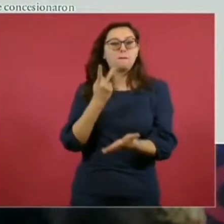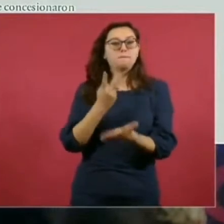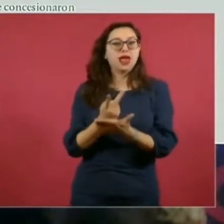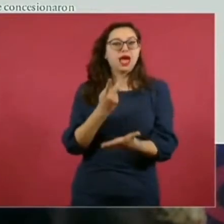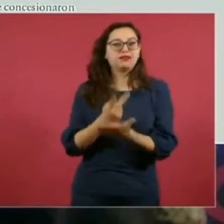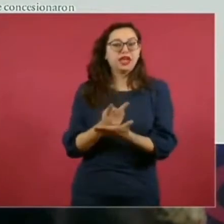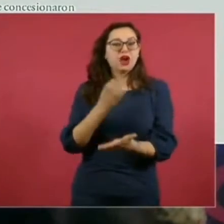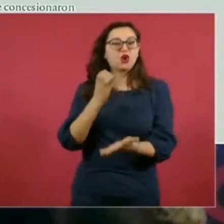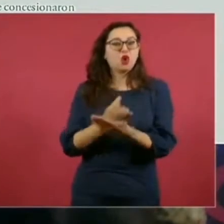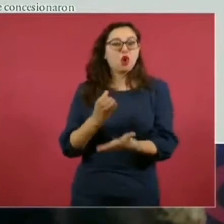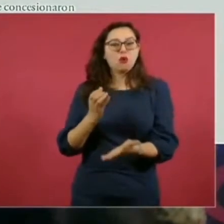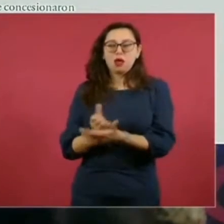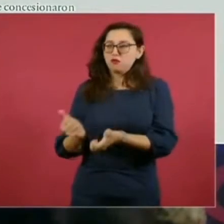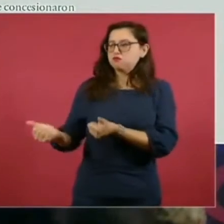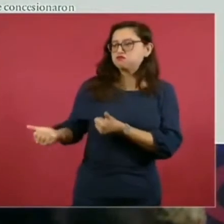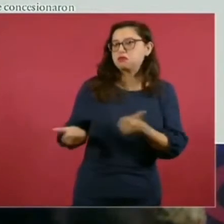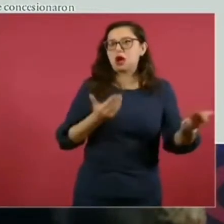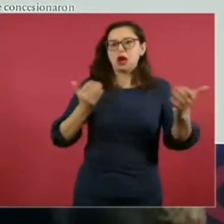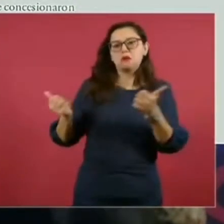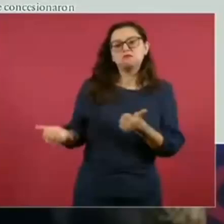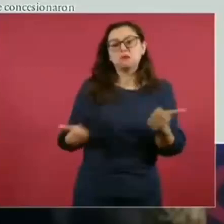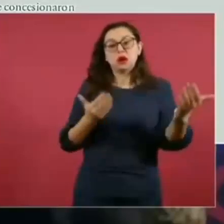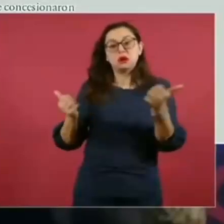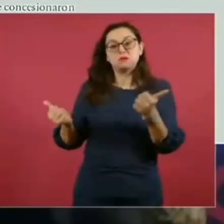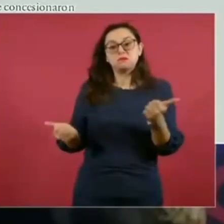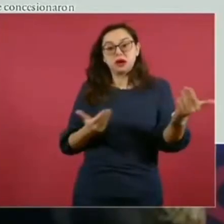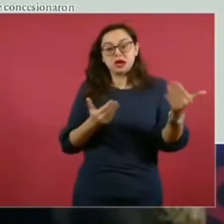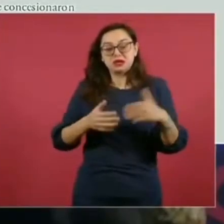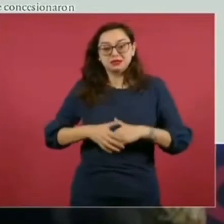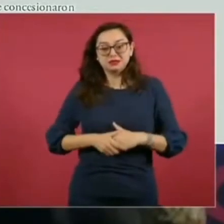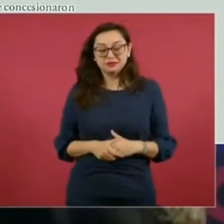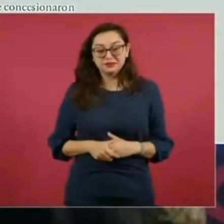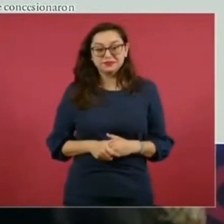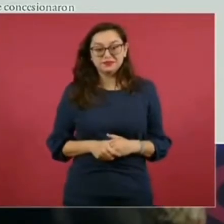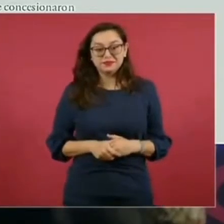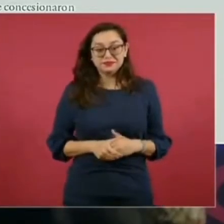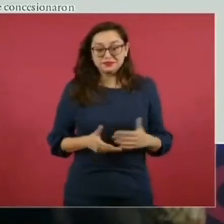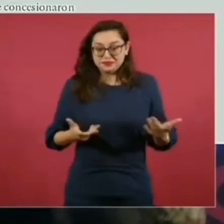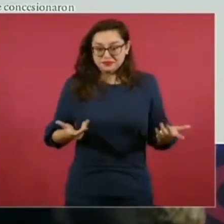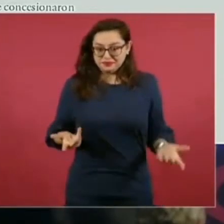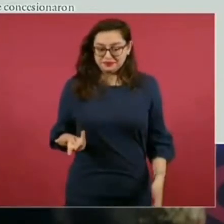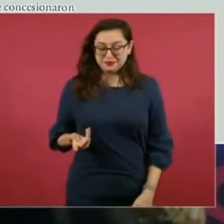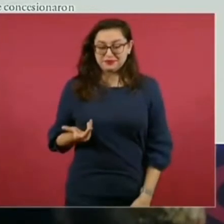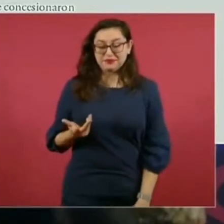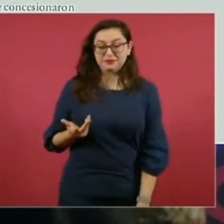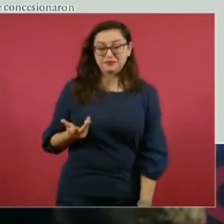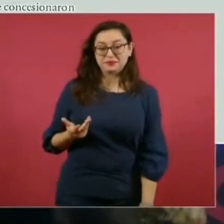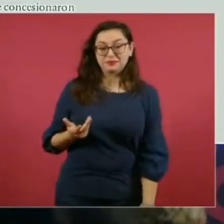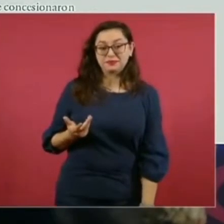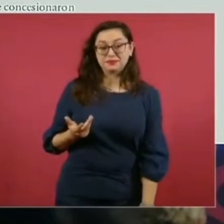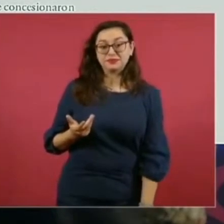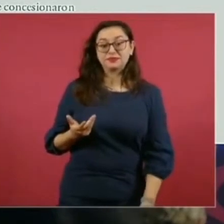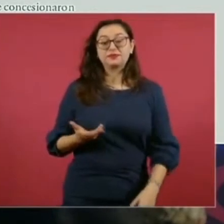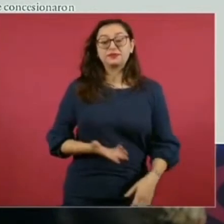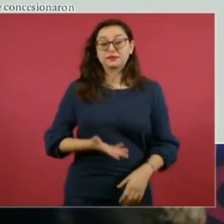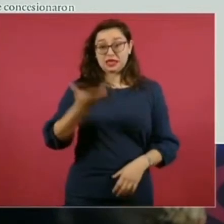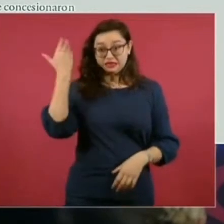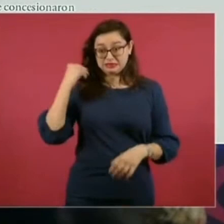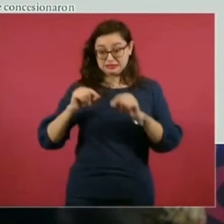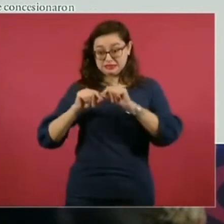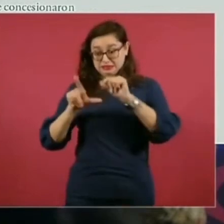Eliminaron los límites de la superficie que podría ser concesionada.